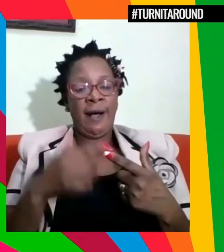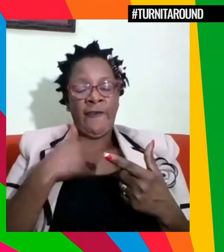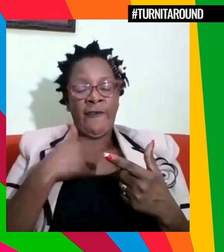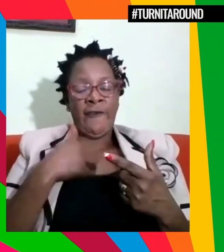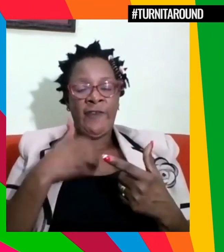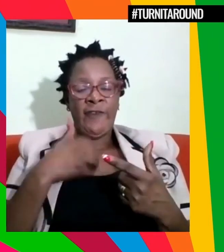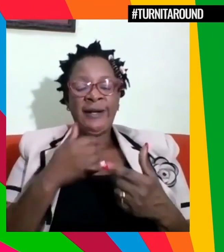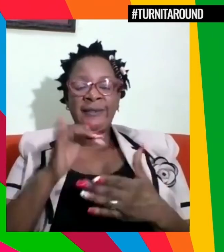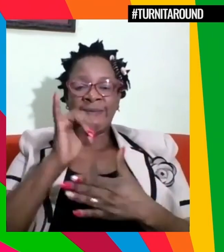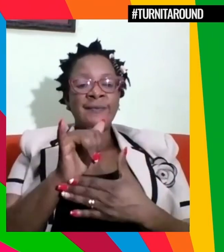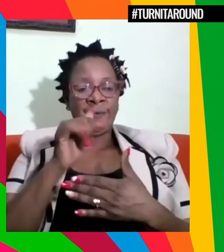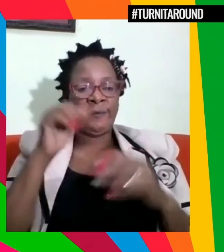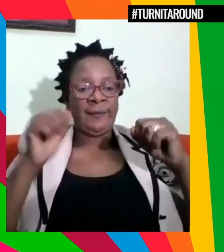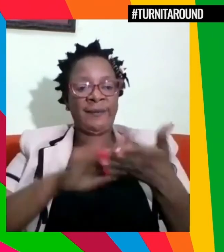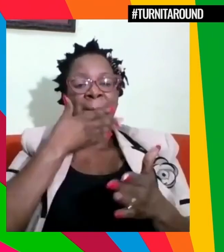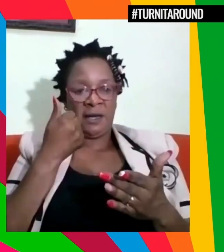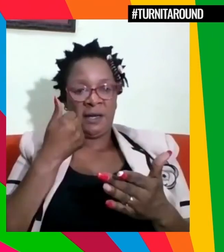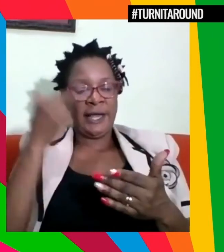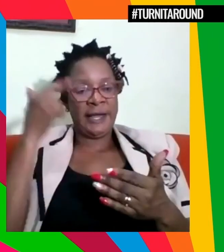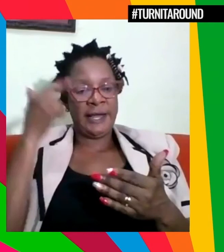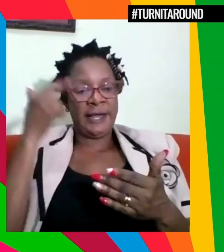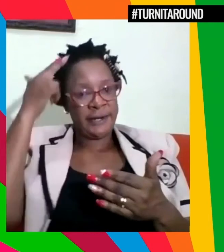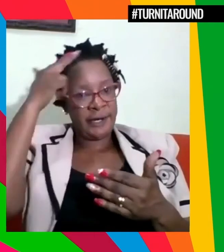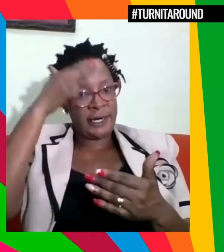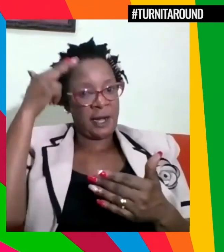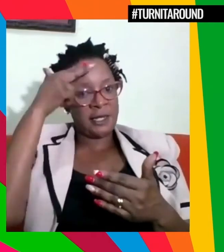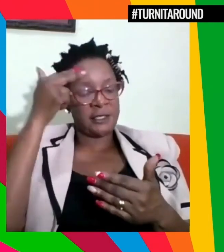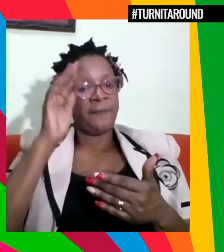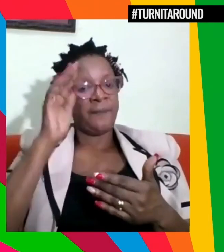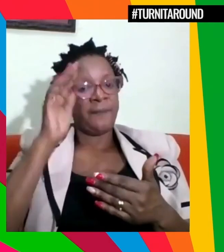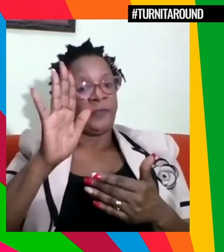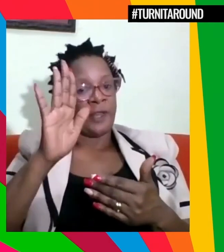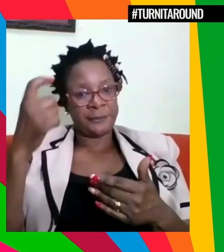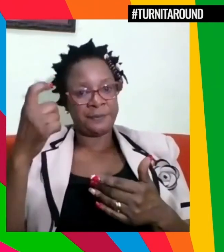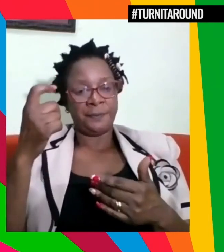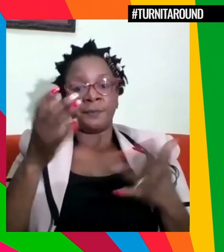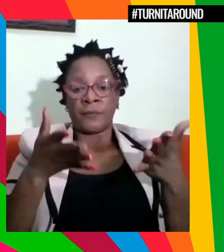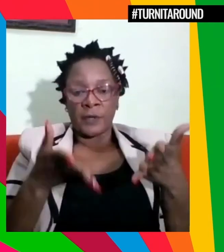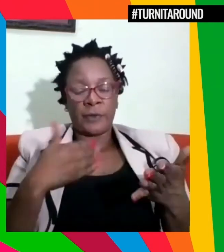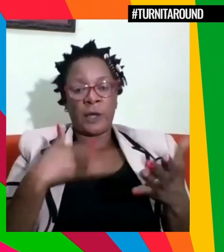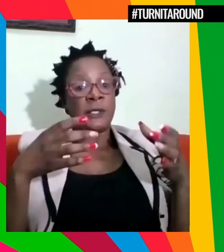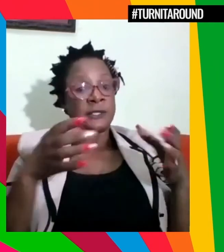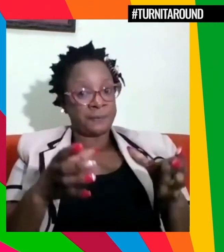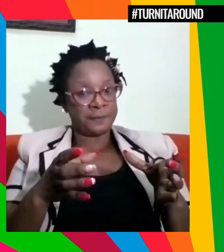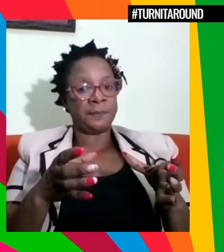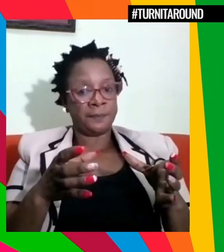diferentes cosas que puedan necesitar para que con el deporte puedan volver a su vida normal. Nuestro equipo